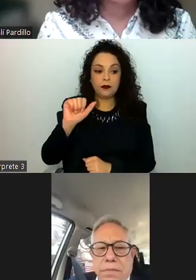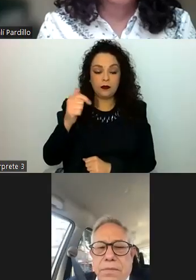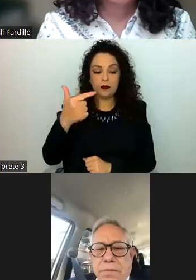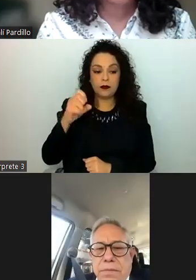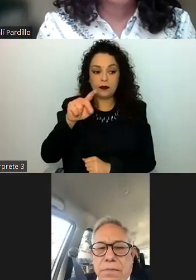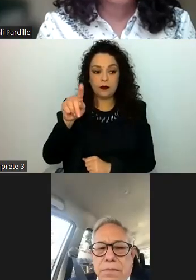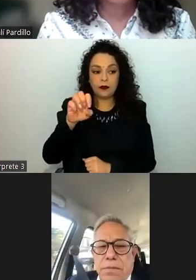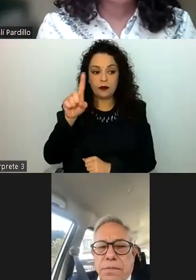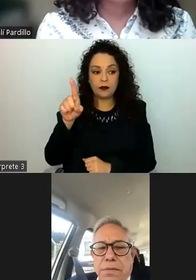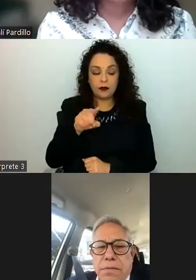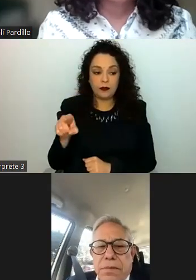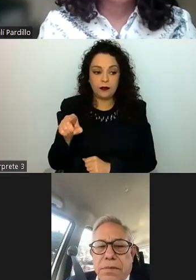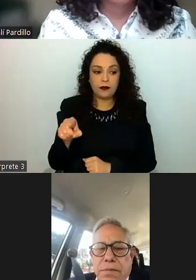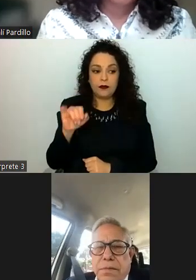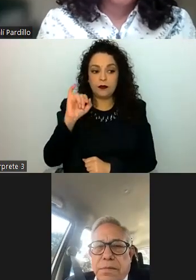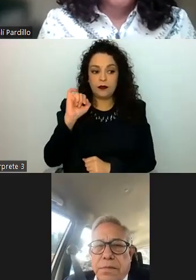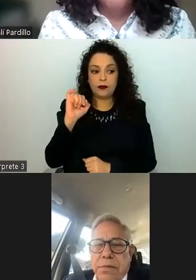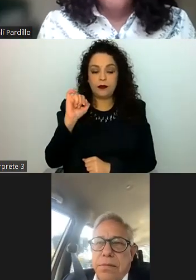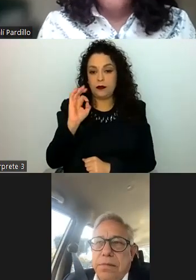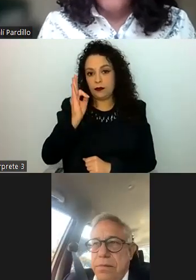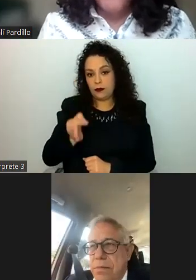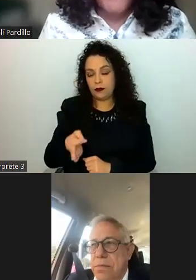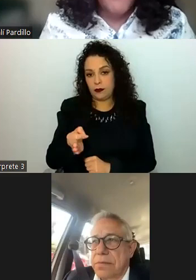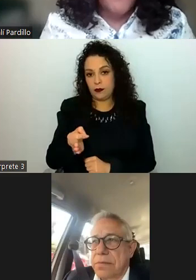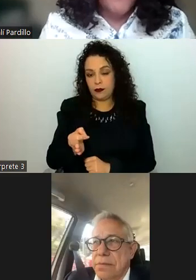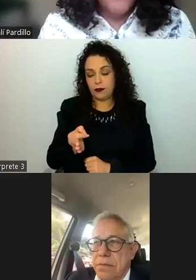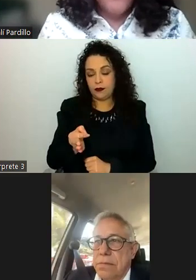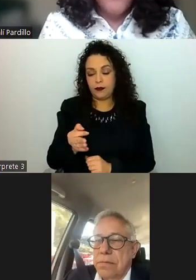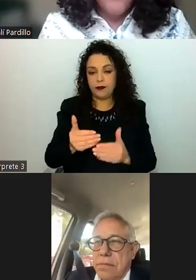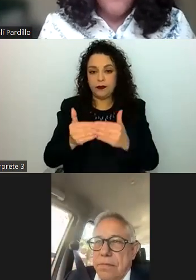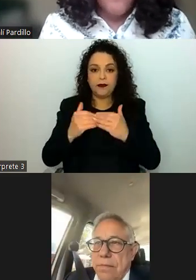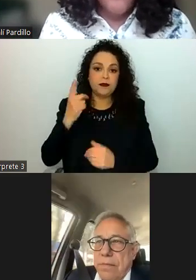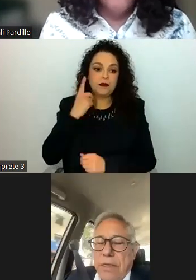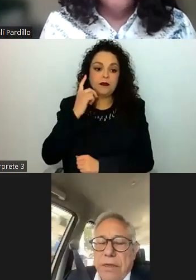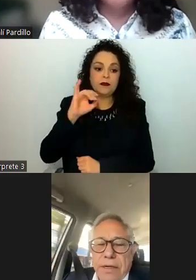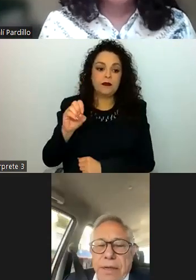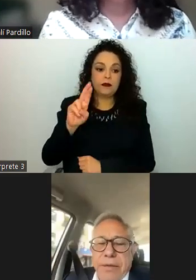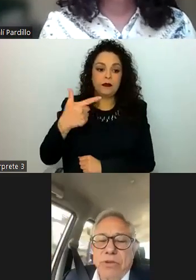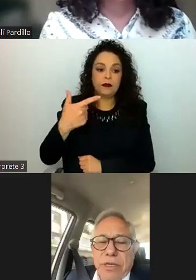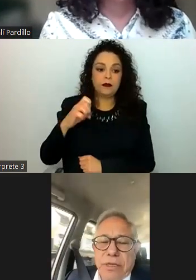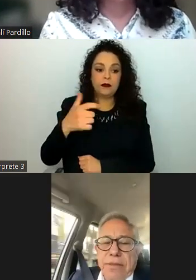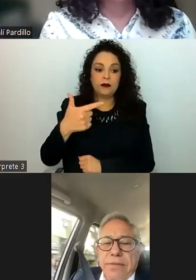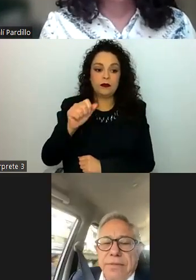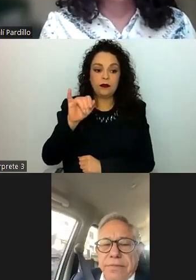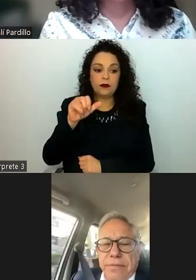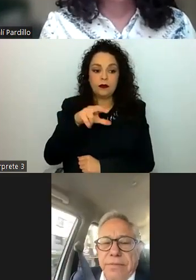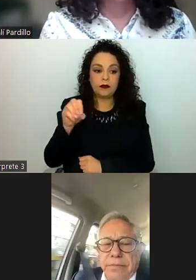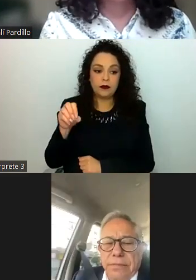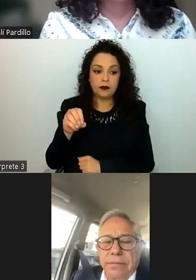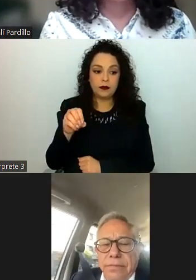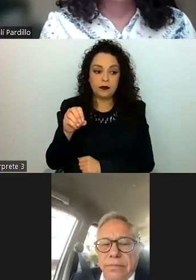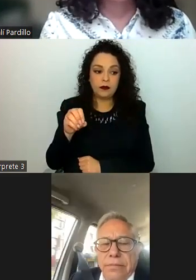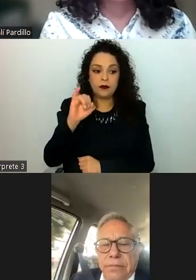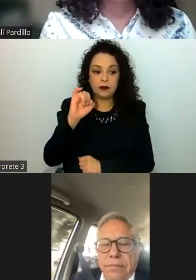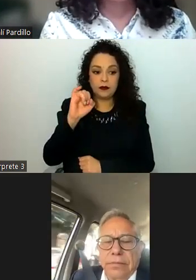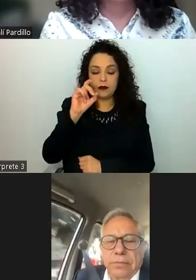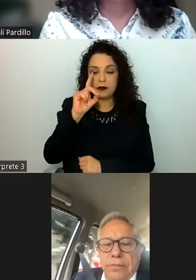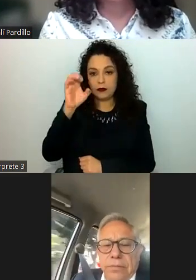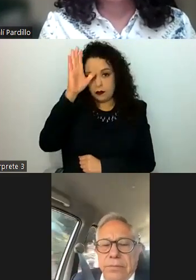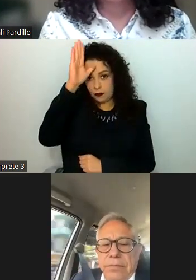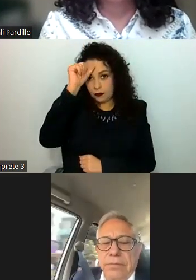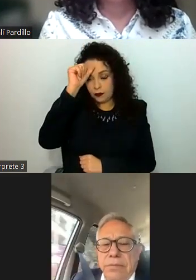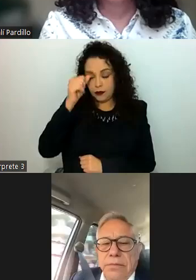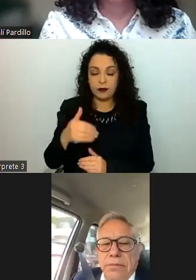Cristian Moctezuma, a favor. Diputado Jorge Gaviño Ambriz. Gaviño, sí. Diputado Héctor